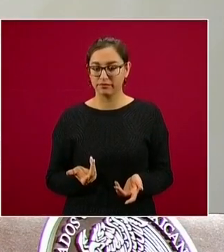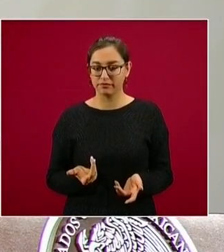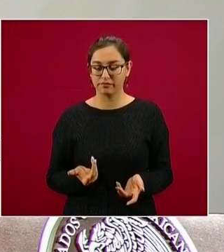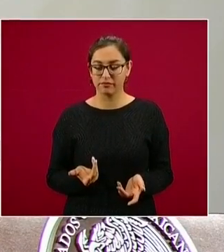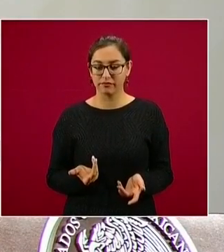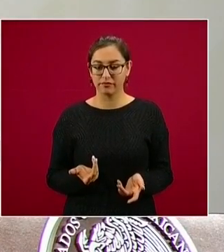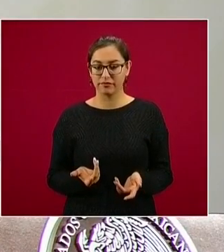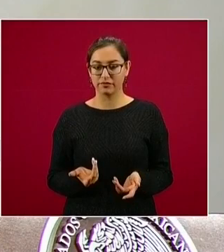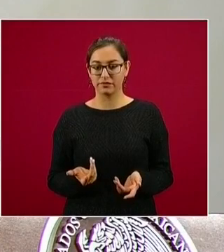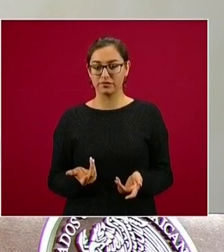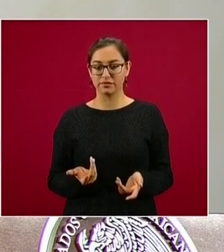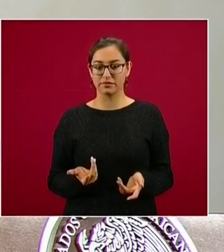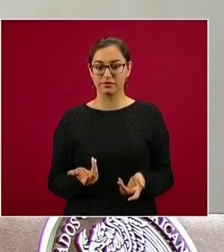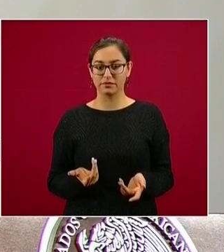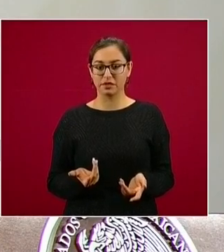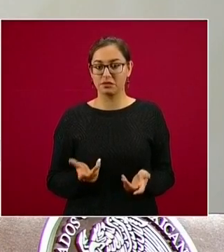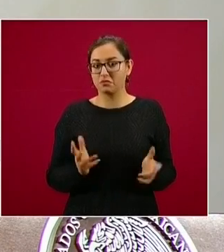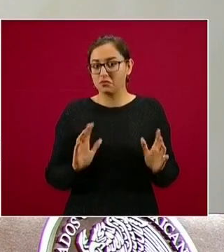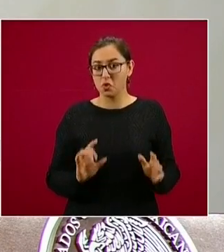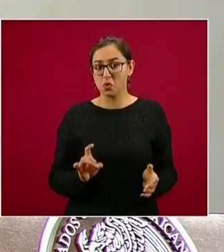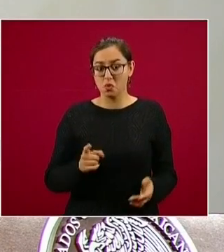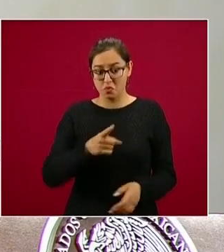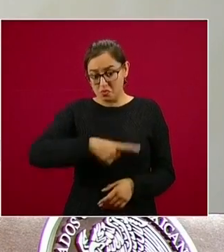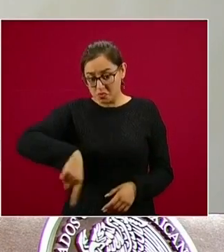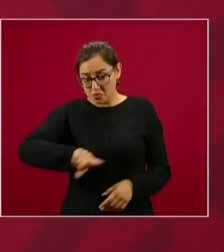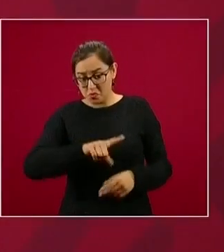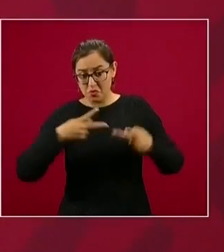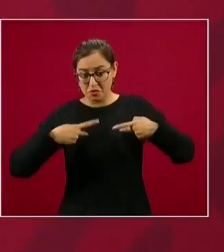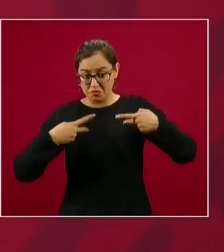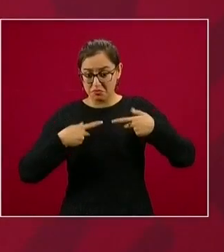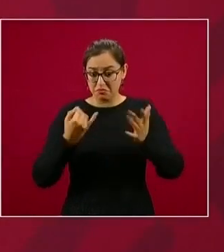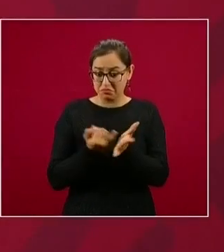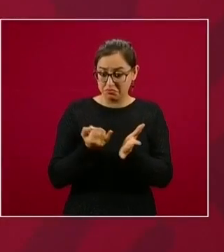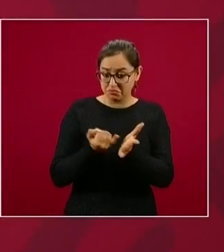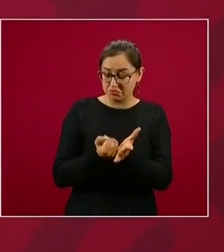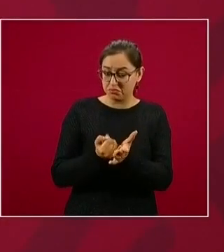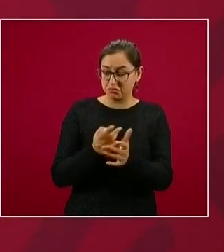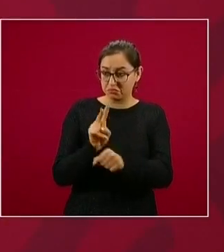de estar pendiente para que los